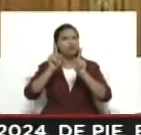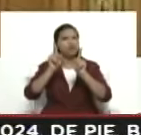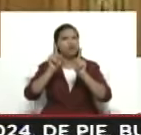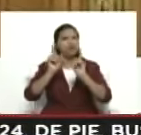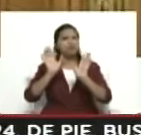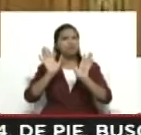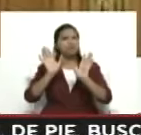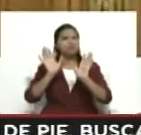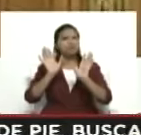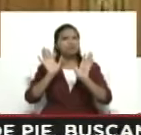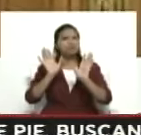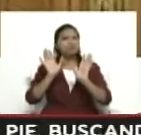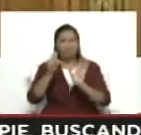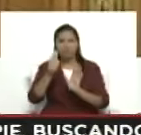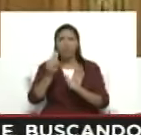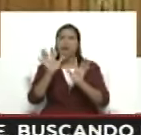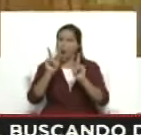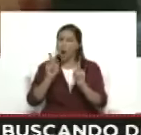Sí.